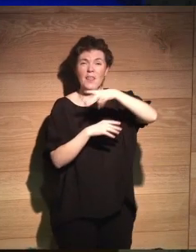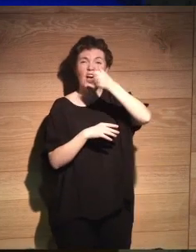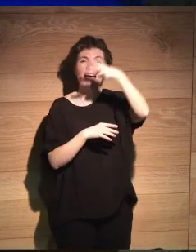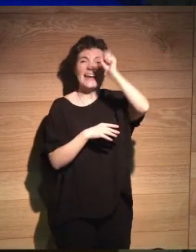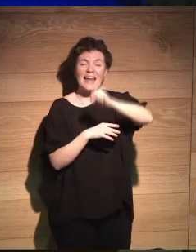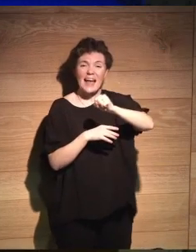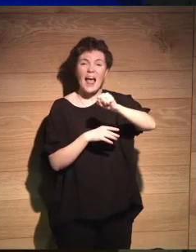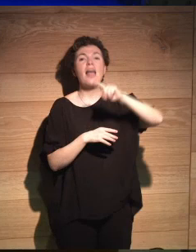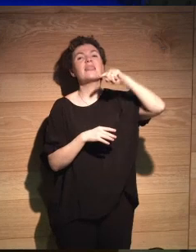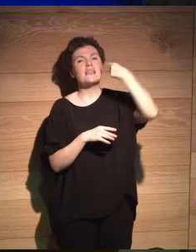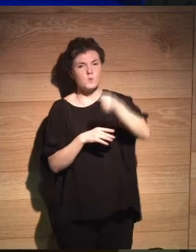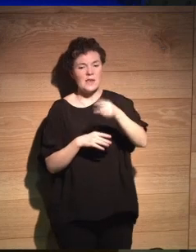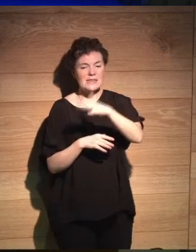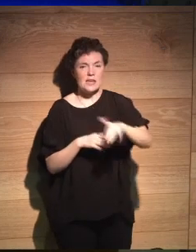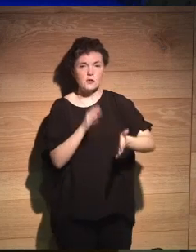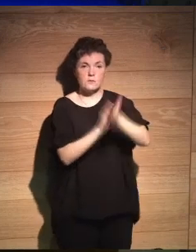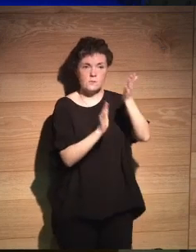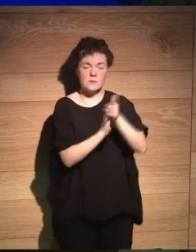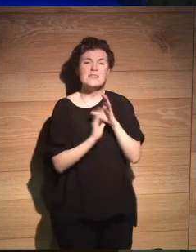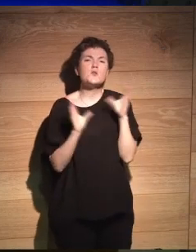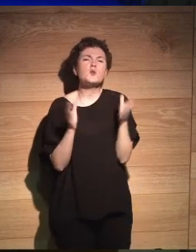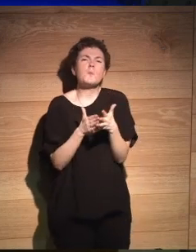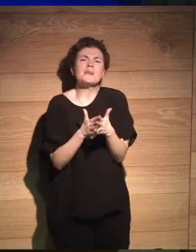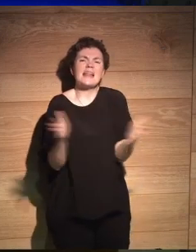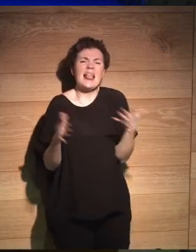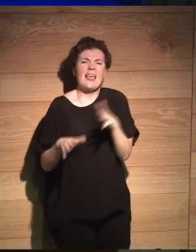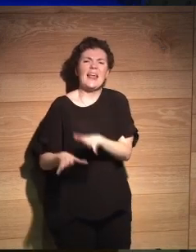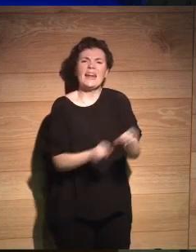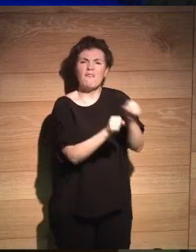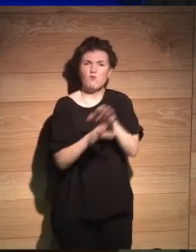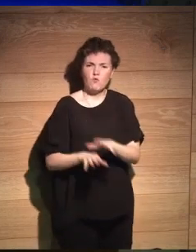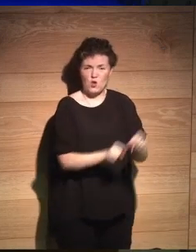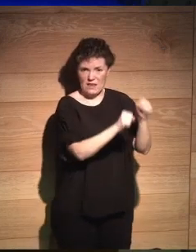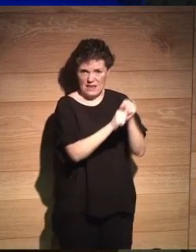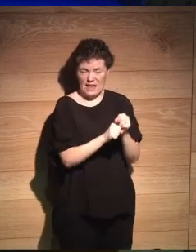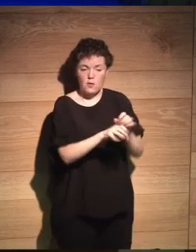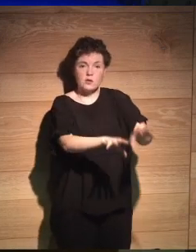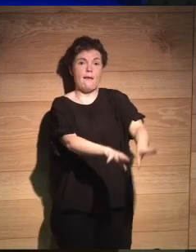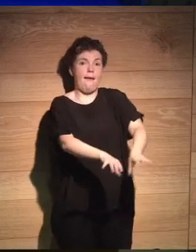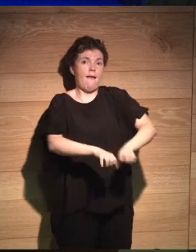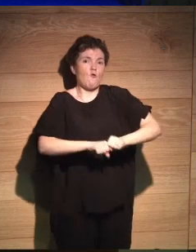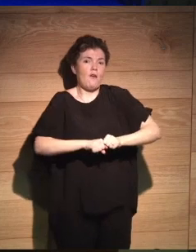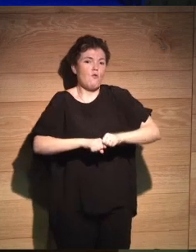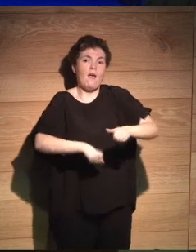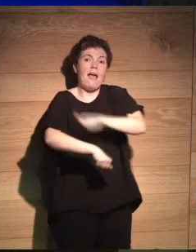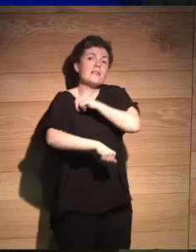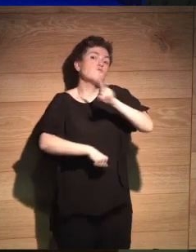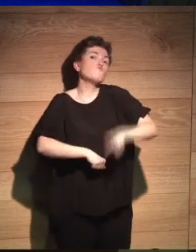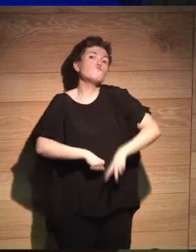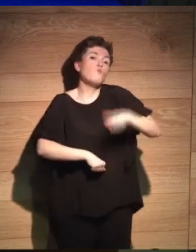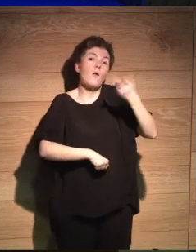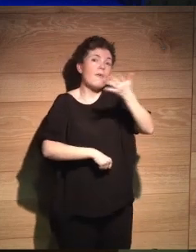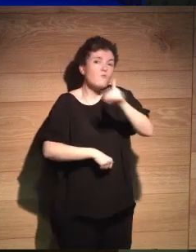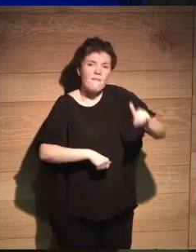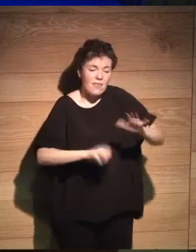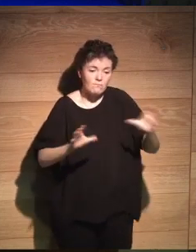Guernica. Es el grupo más grande de refugiados que se han acogido nunca de una sola